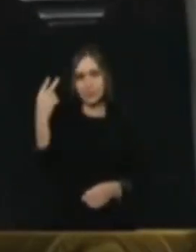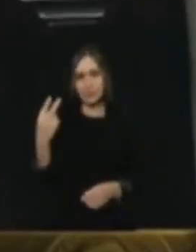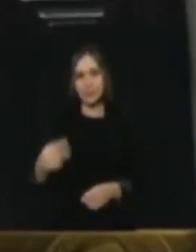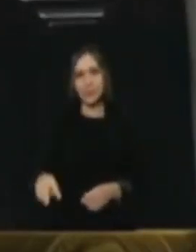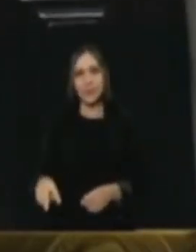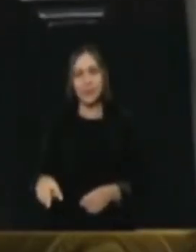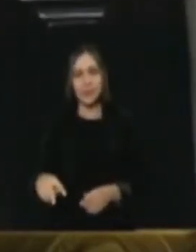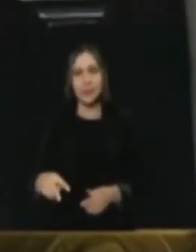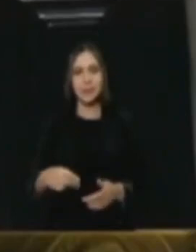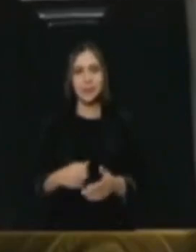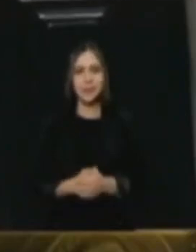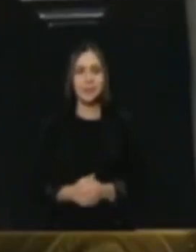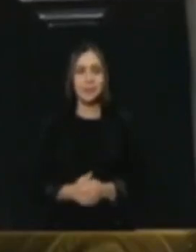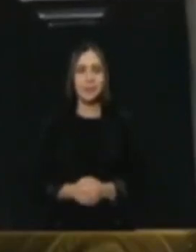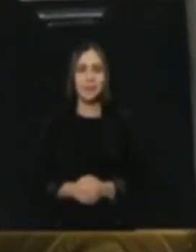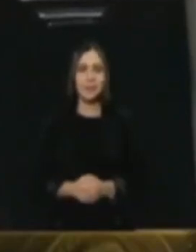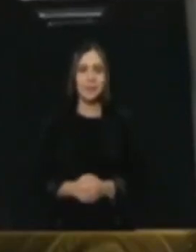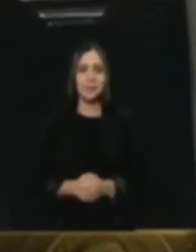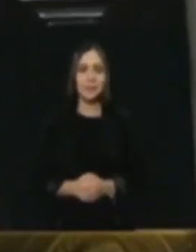República,